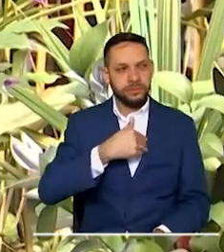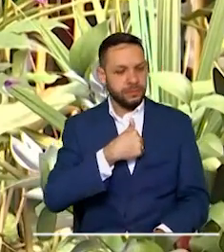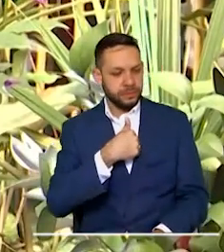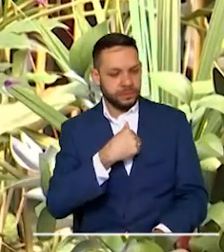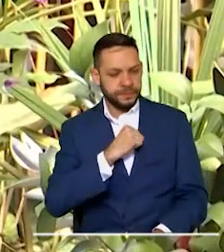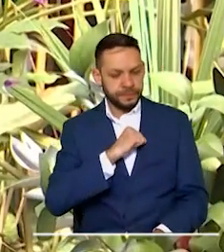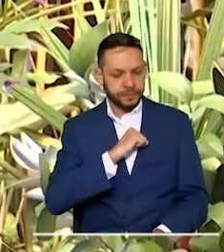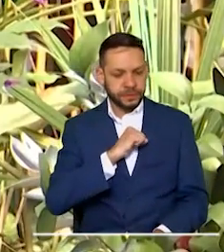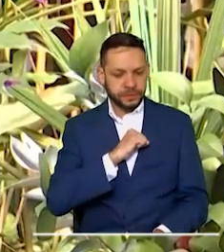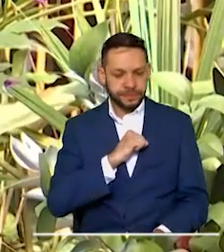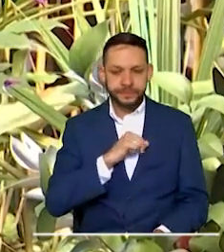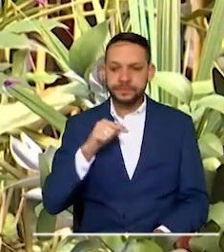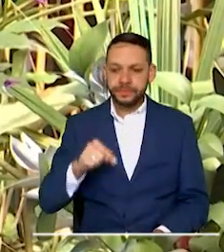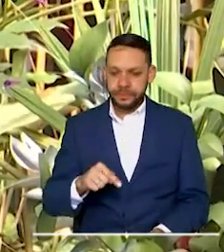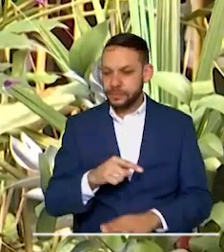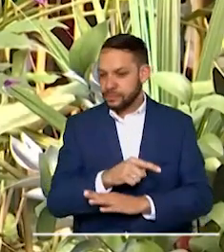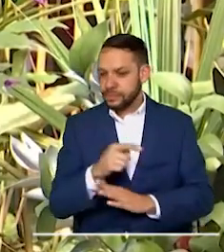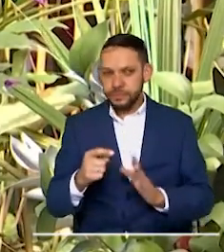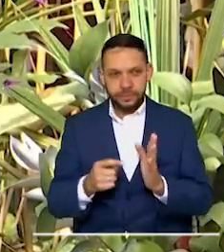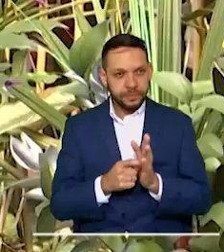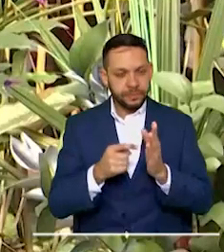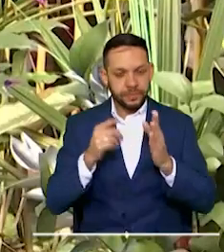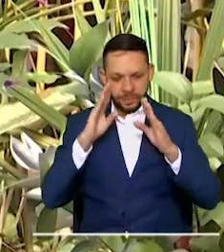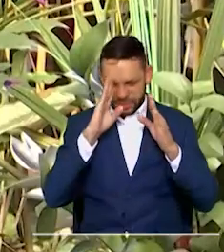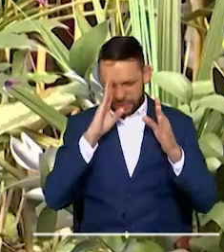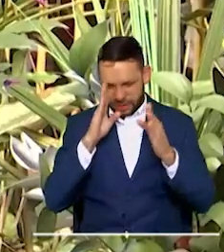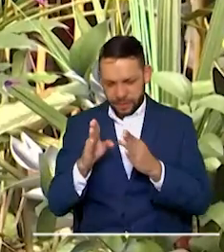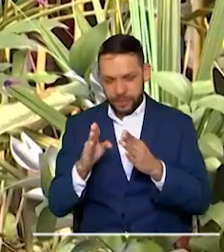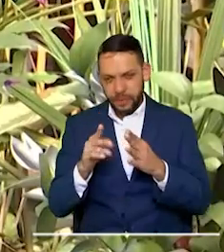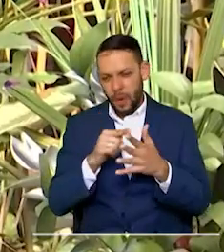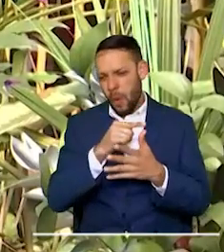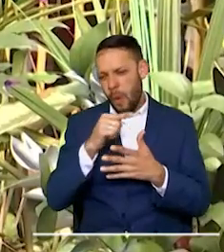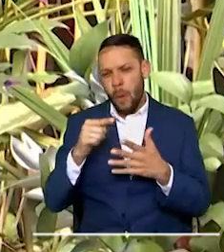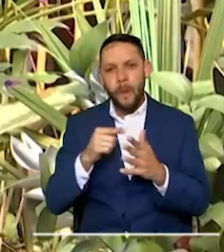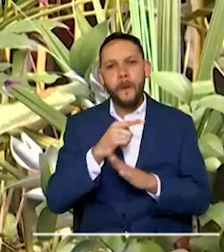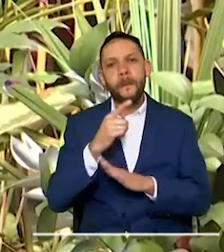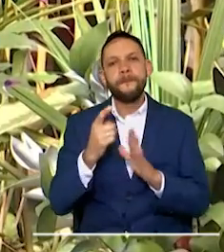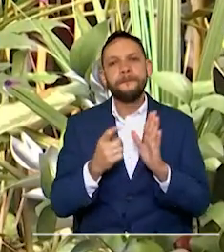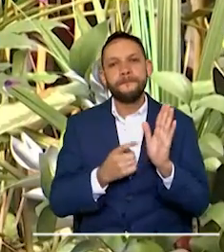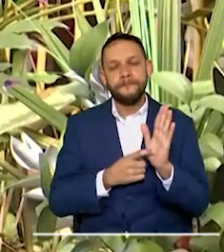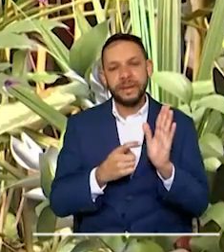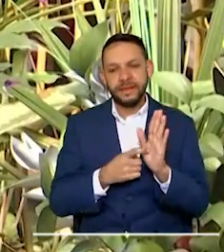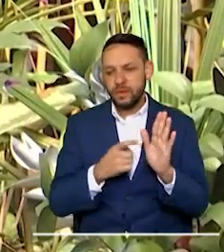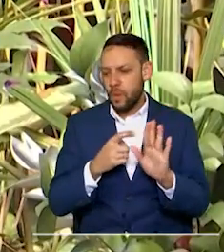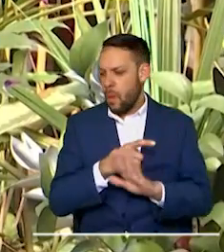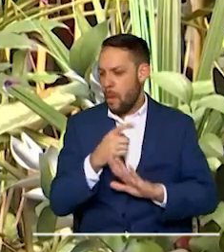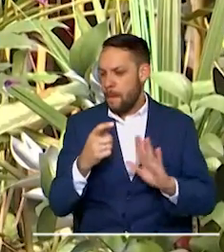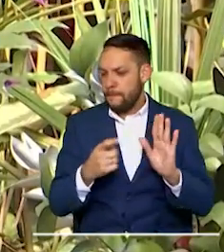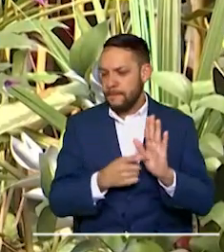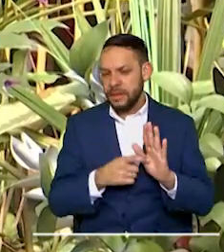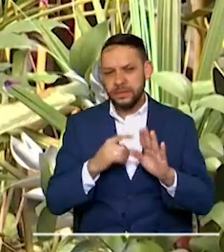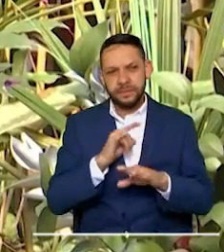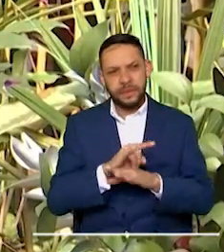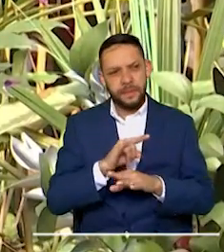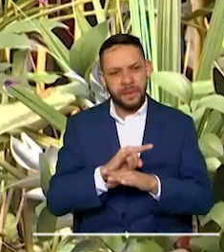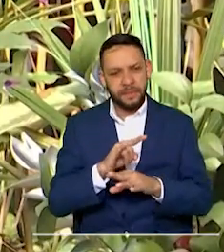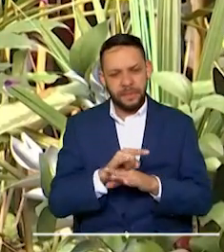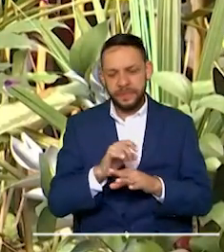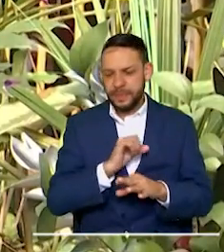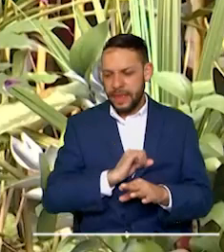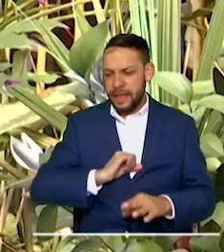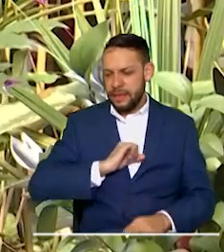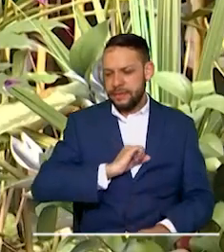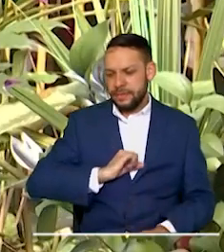que hacemos ecográfico, realmente no hacemos un estudio ecográfico del corazón, puesto que es un estudio